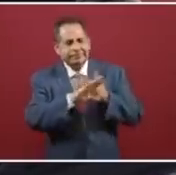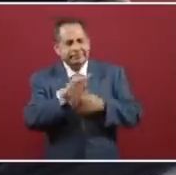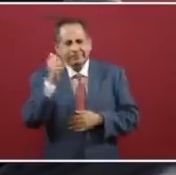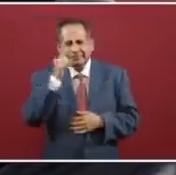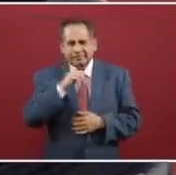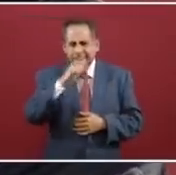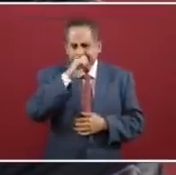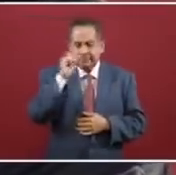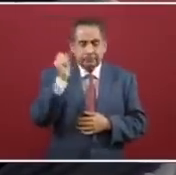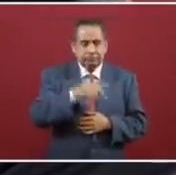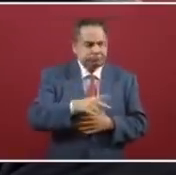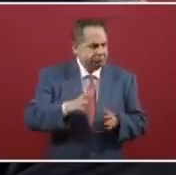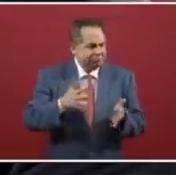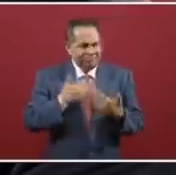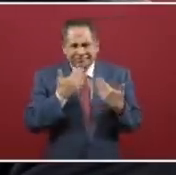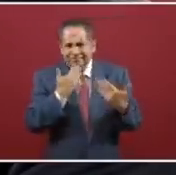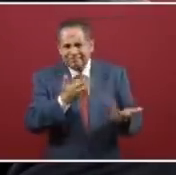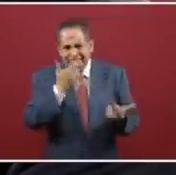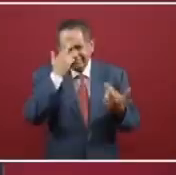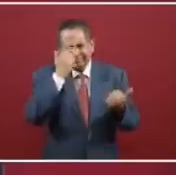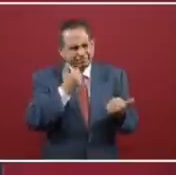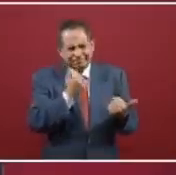es legítima